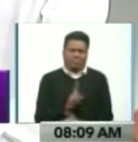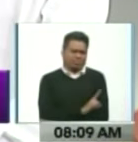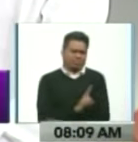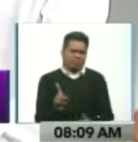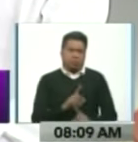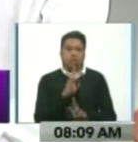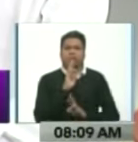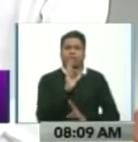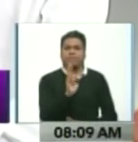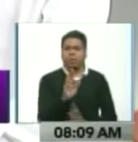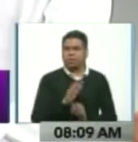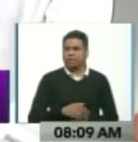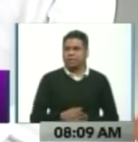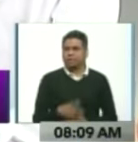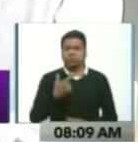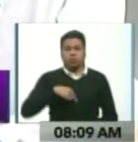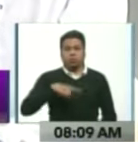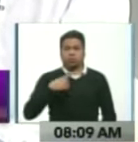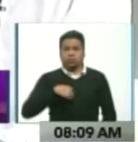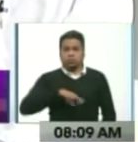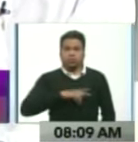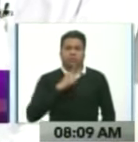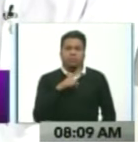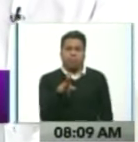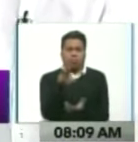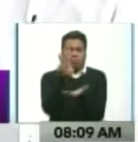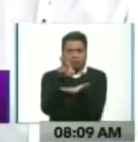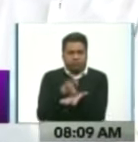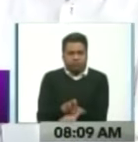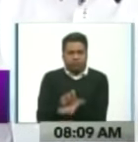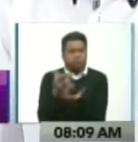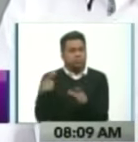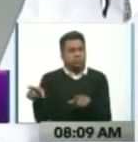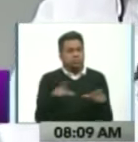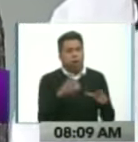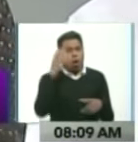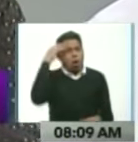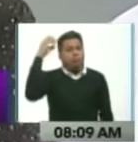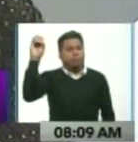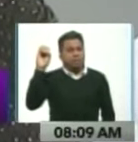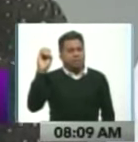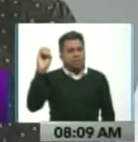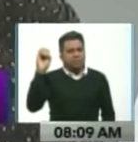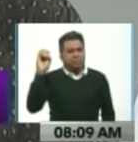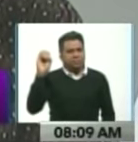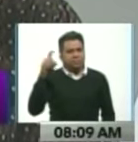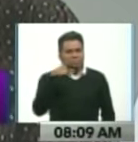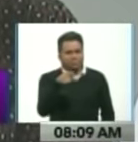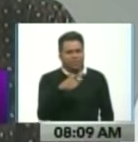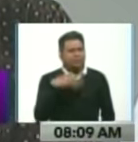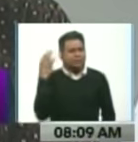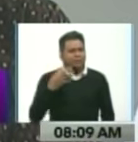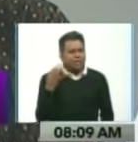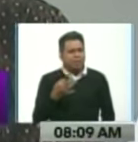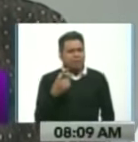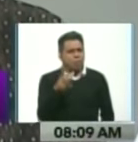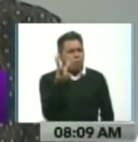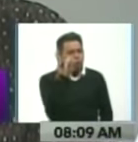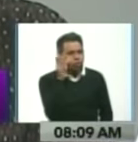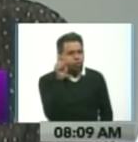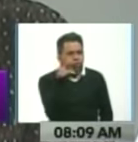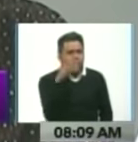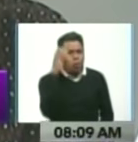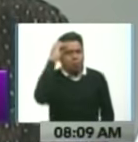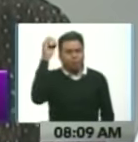darle? Nosotros básicamente le decimos, descarga el videojuego y opina al respecto, que nosotros siempre vamos a escuchar tu opinión, no importa de dónde